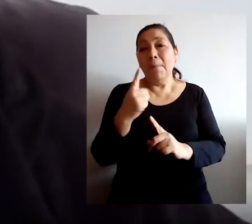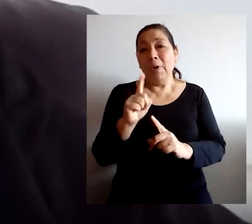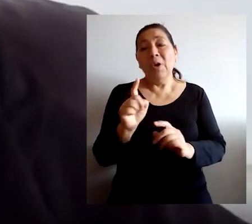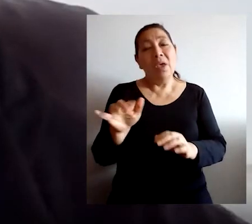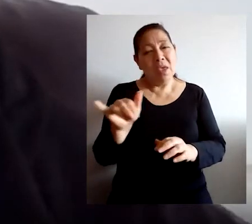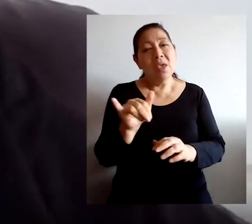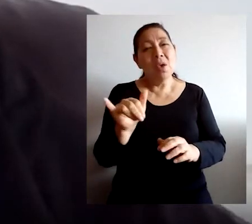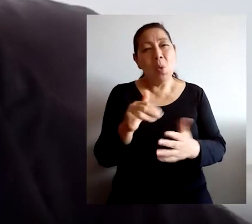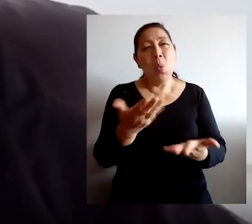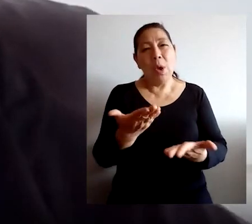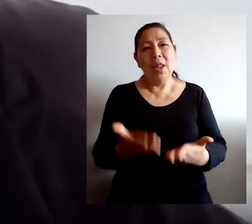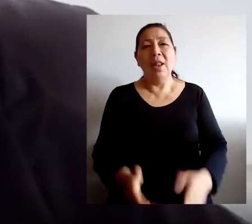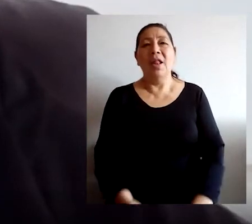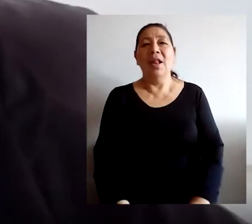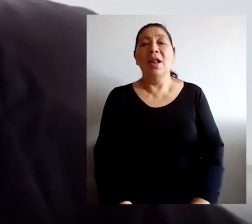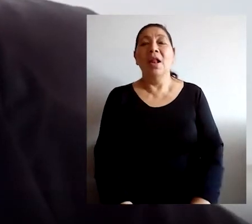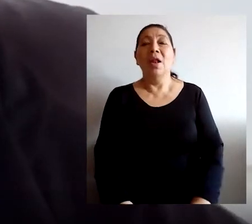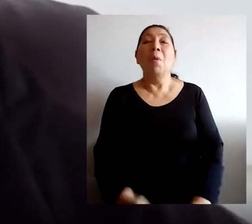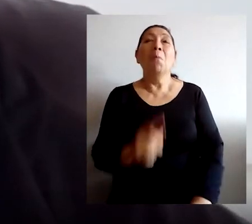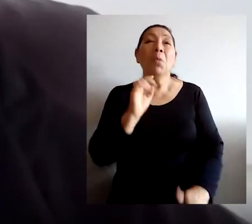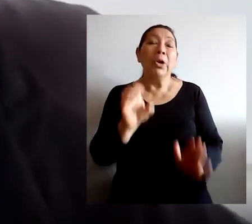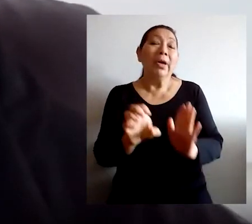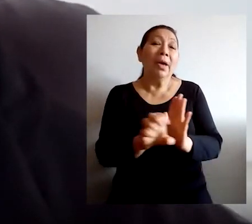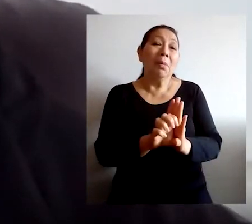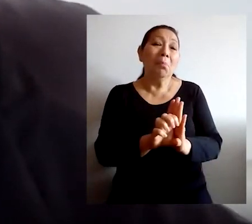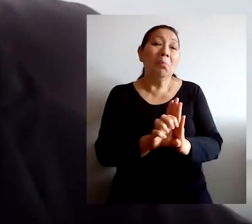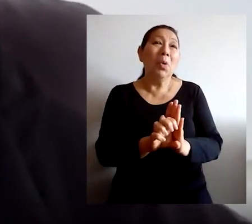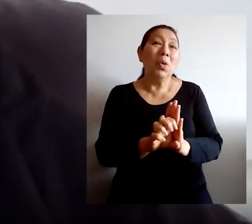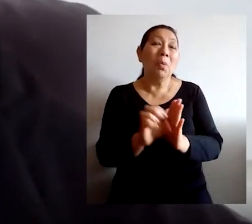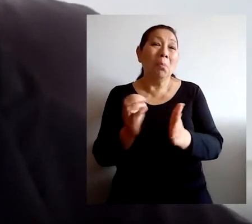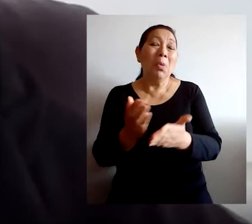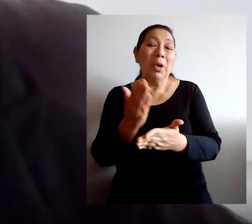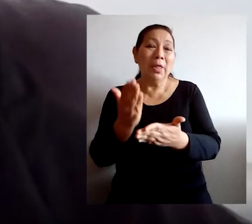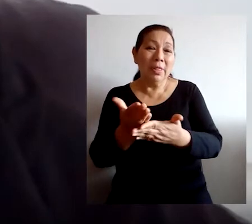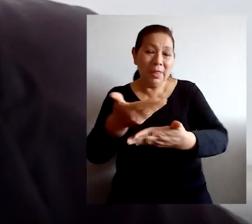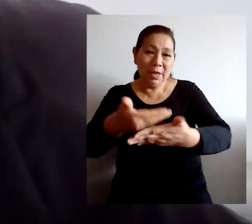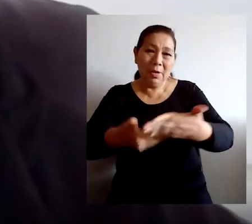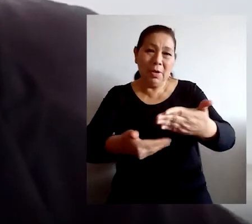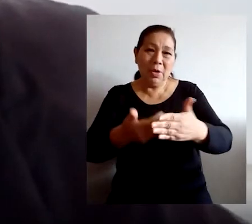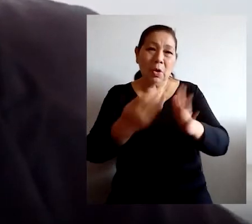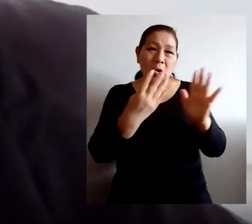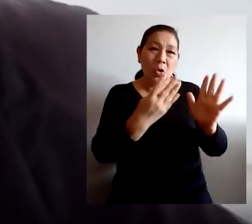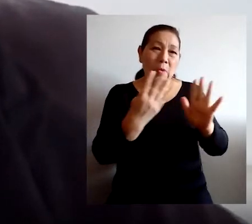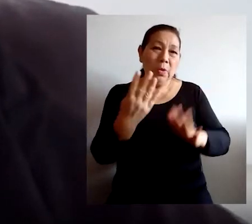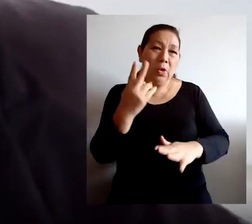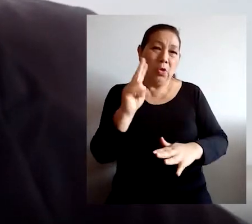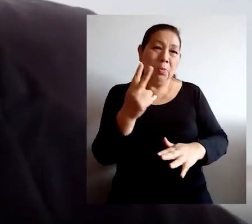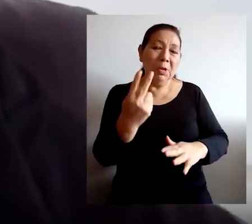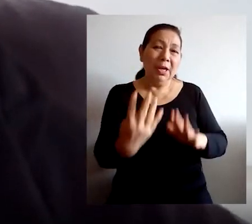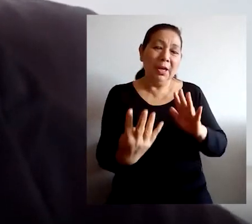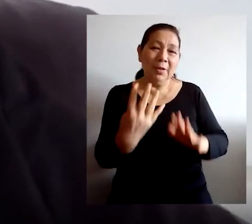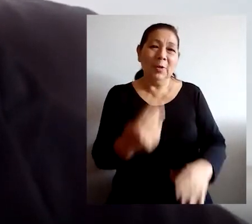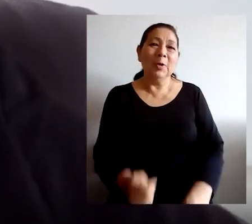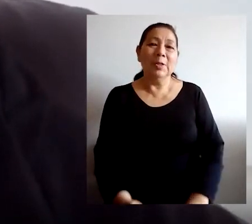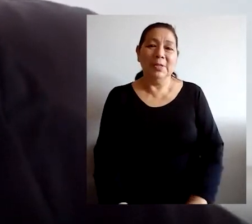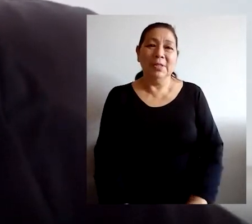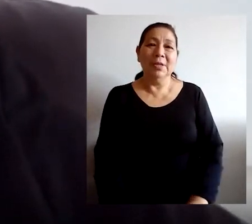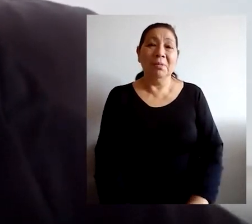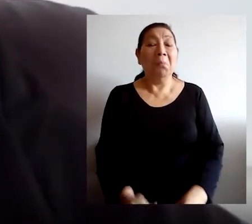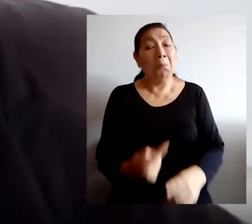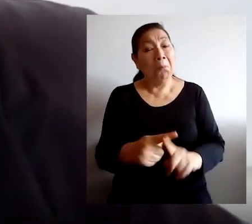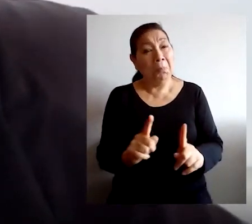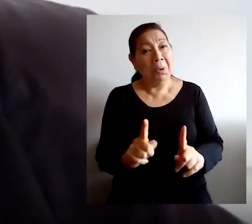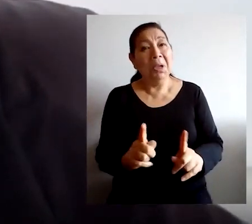casos similares, como el caso contenido en el expediente 94 del 2014.